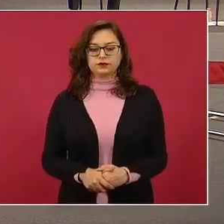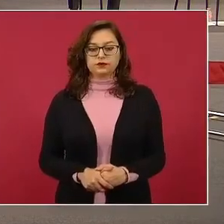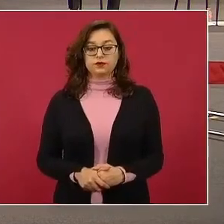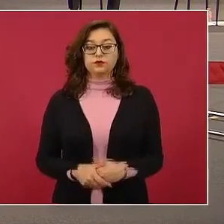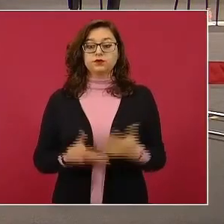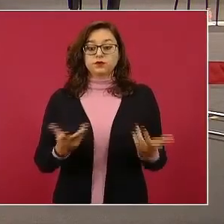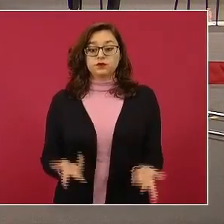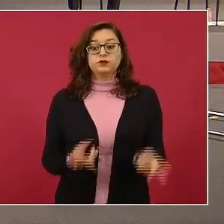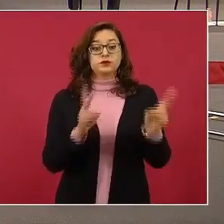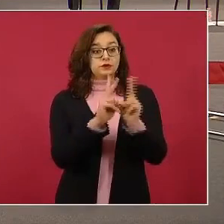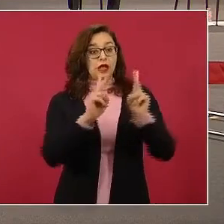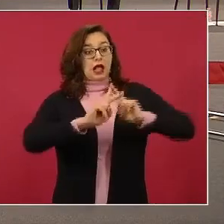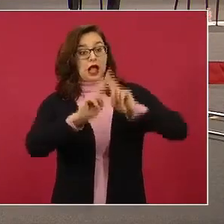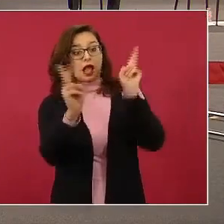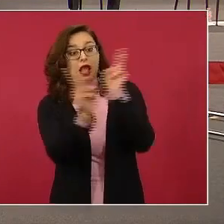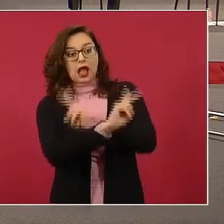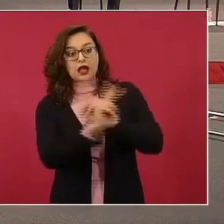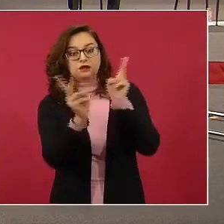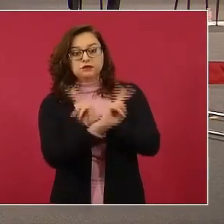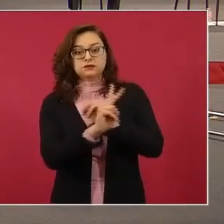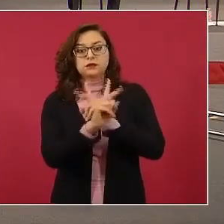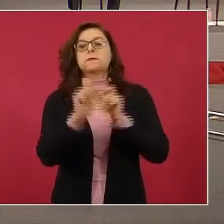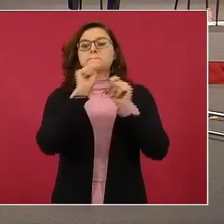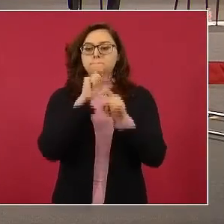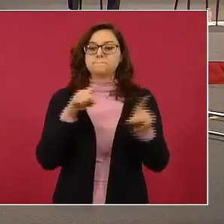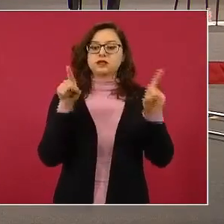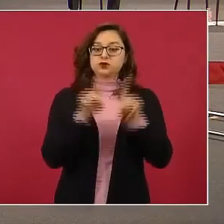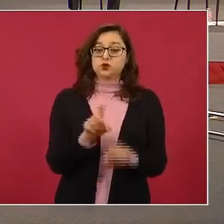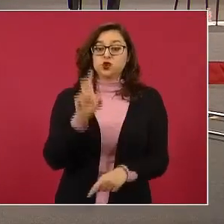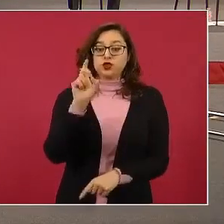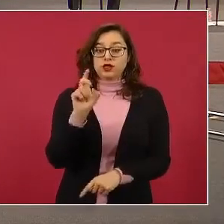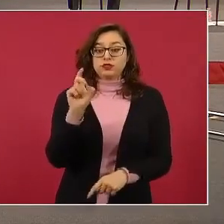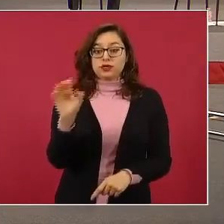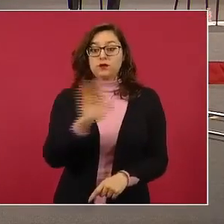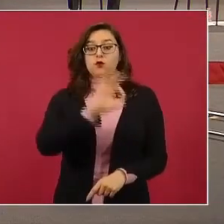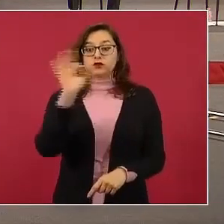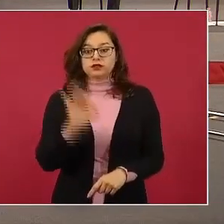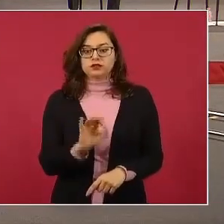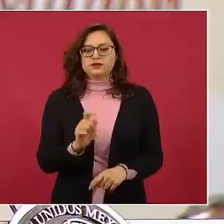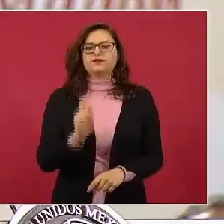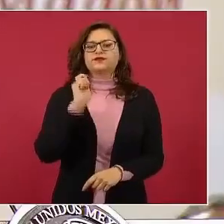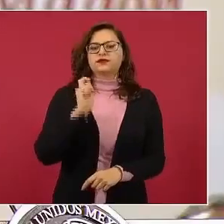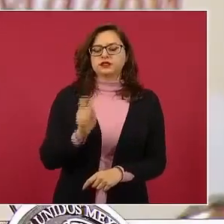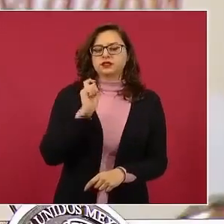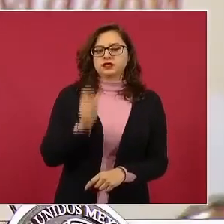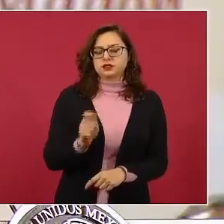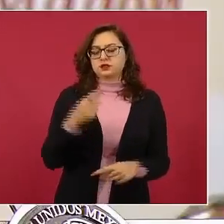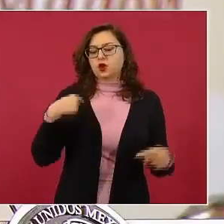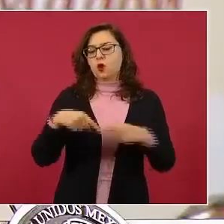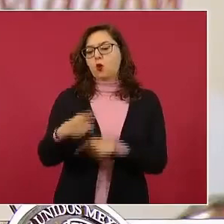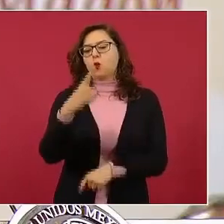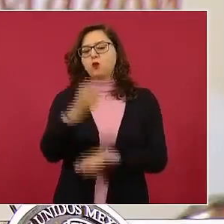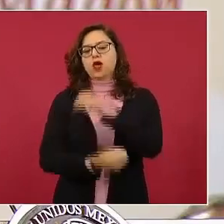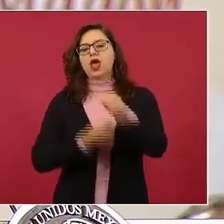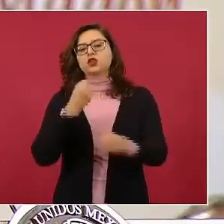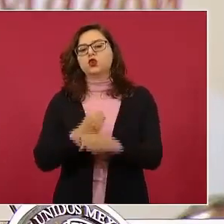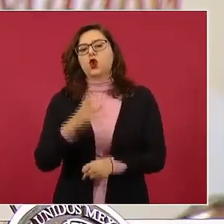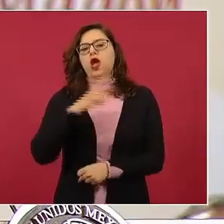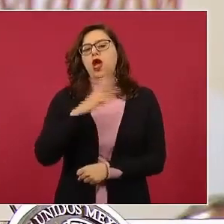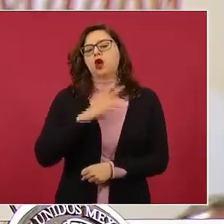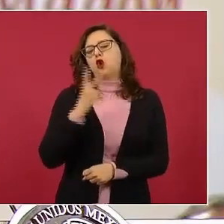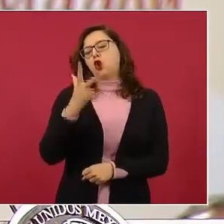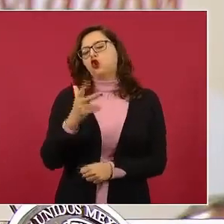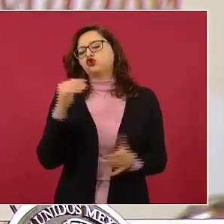también significa lo mismo. Quiere decir que solo el 30% de 8.760 horas que tienen un año es